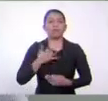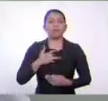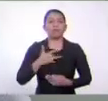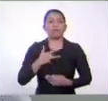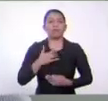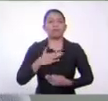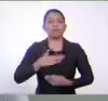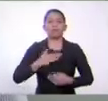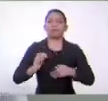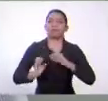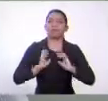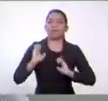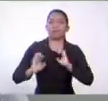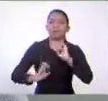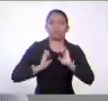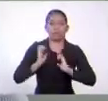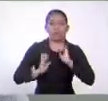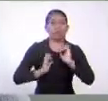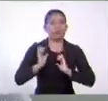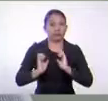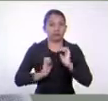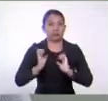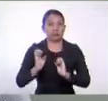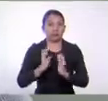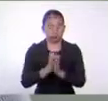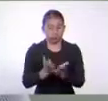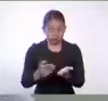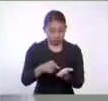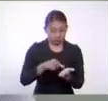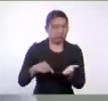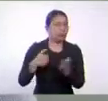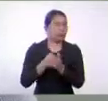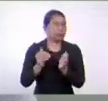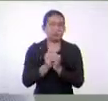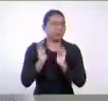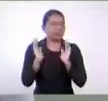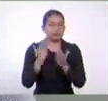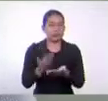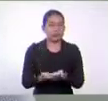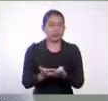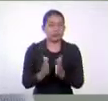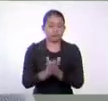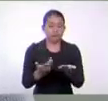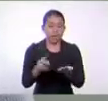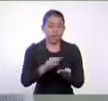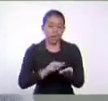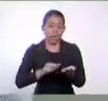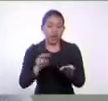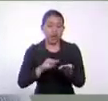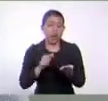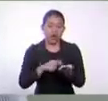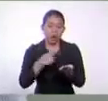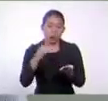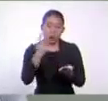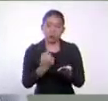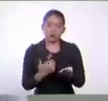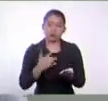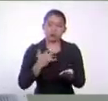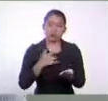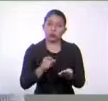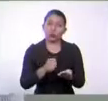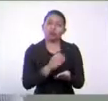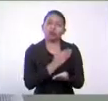y emociones que se perciben según el conflicto que se presenta. Por tanto, este puede ser de